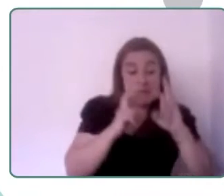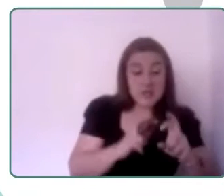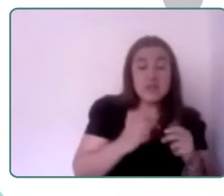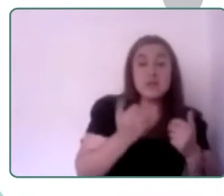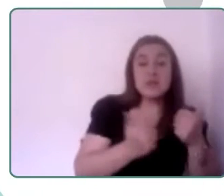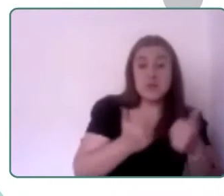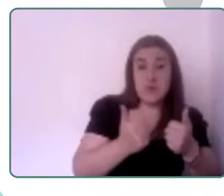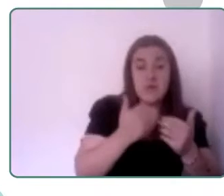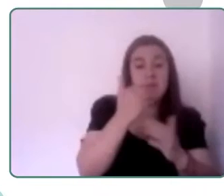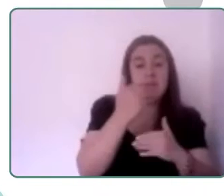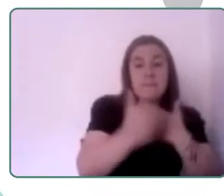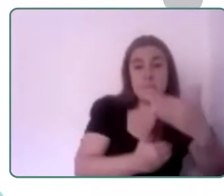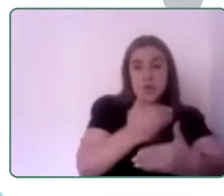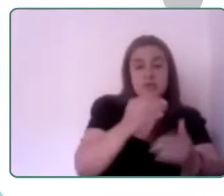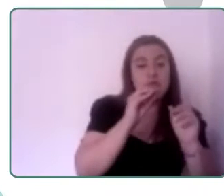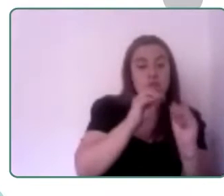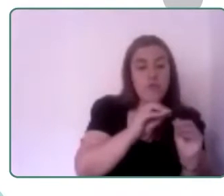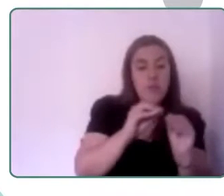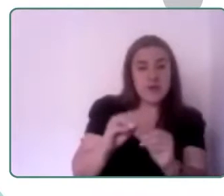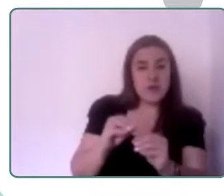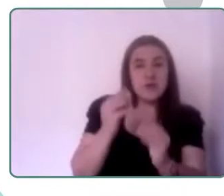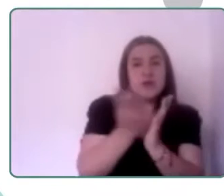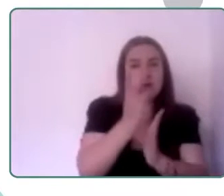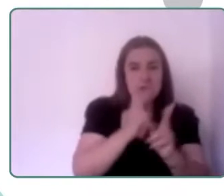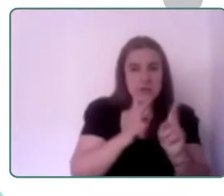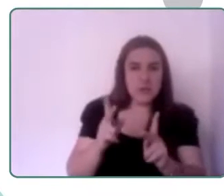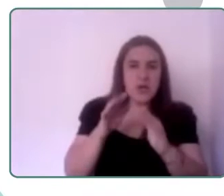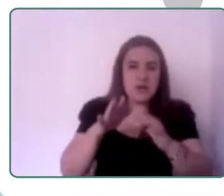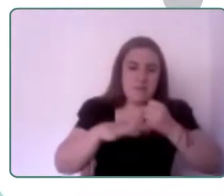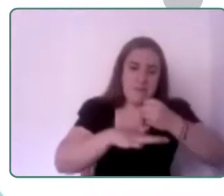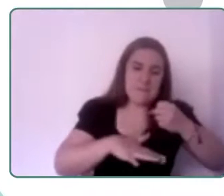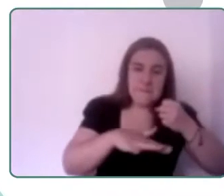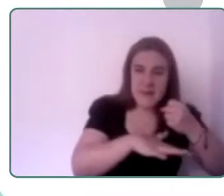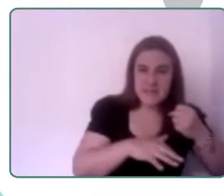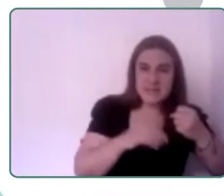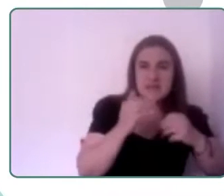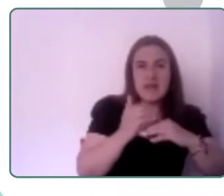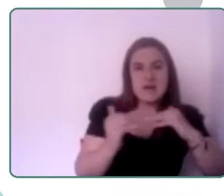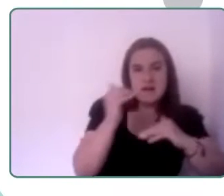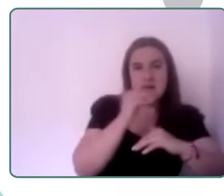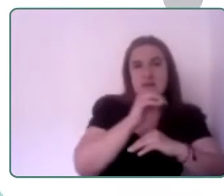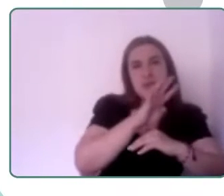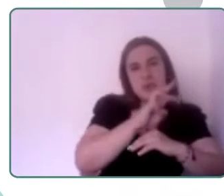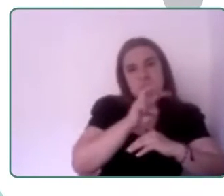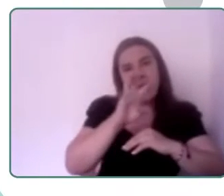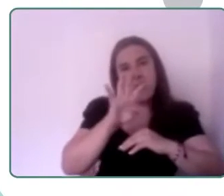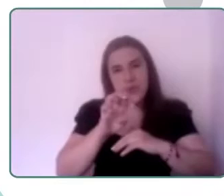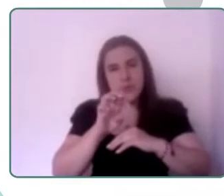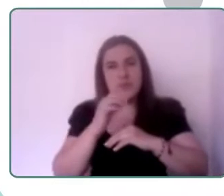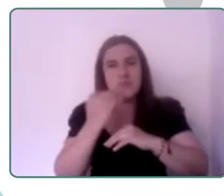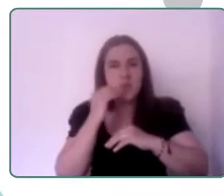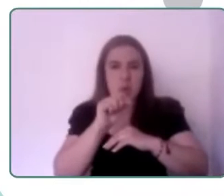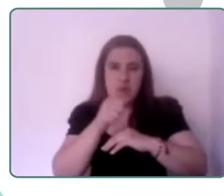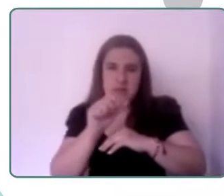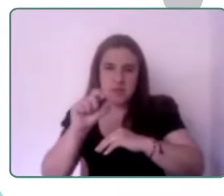nuestros estudiantes desde la básica y desde la media en la formación en competencias ciudadanas relacionado con temas como